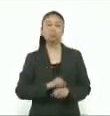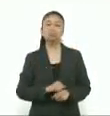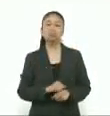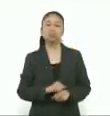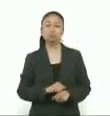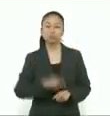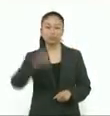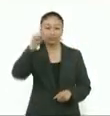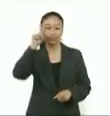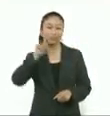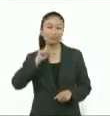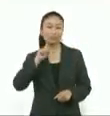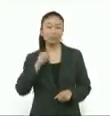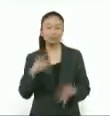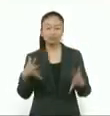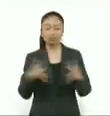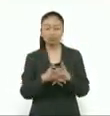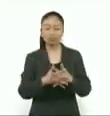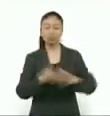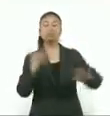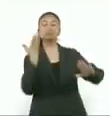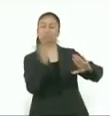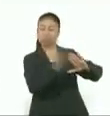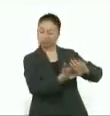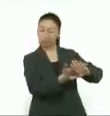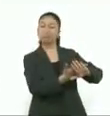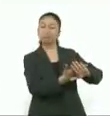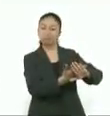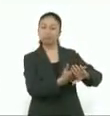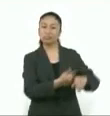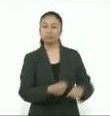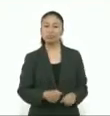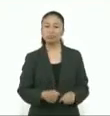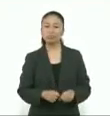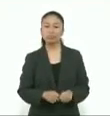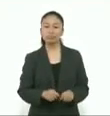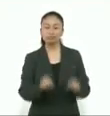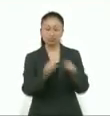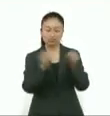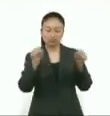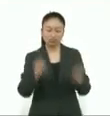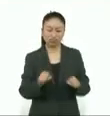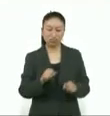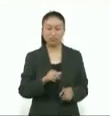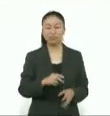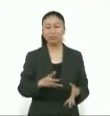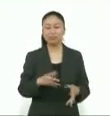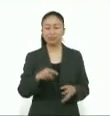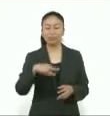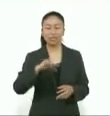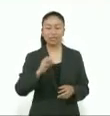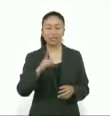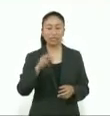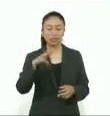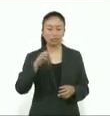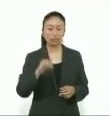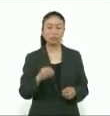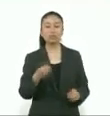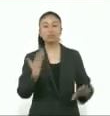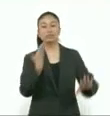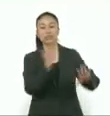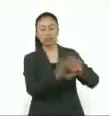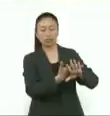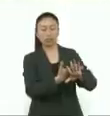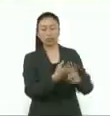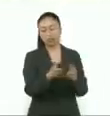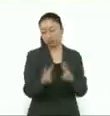que estamos en contra de la guerra, en contra del sistema patriarcal y en contra del saqueo